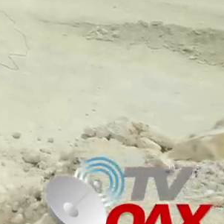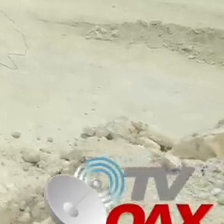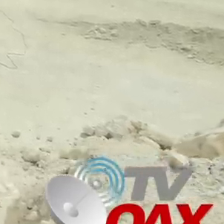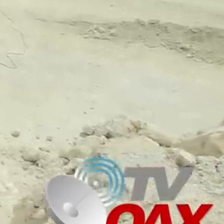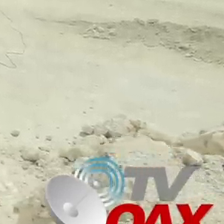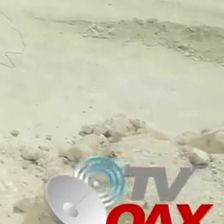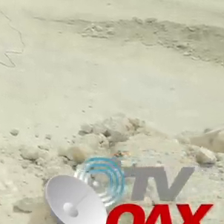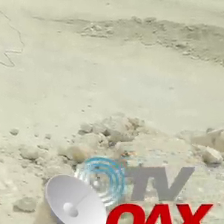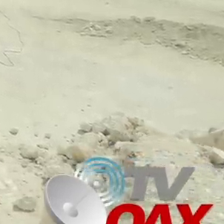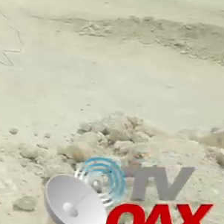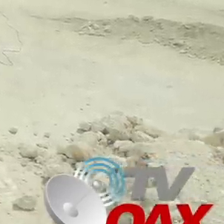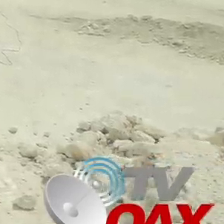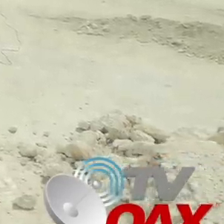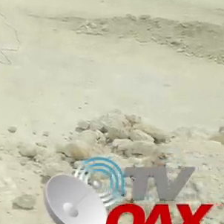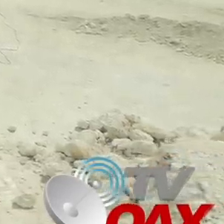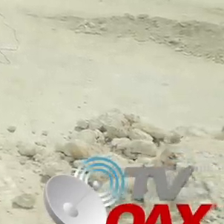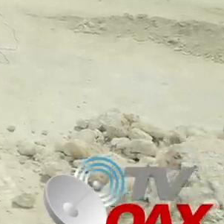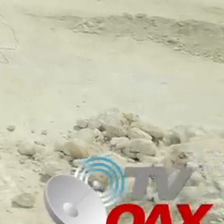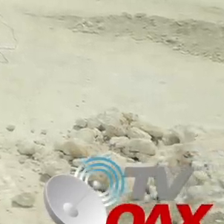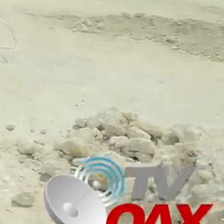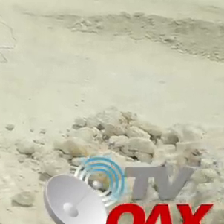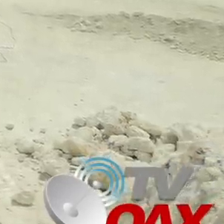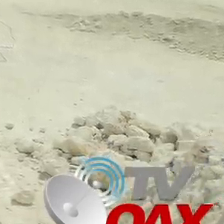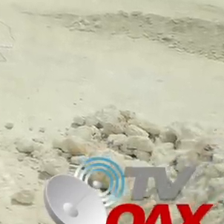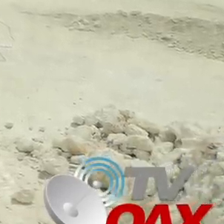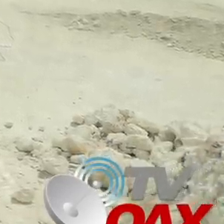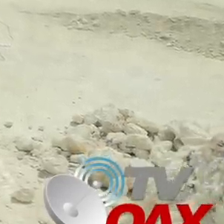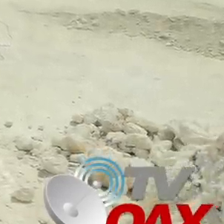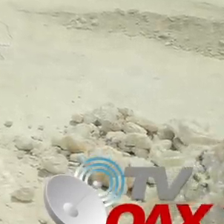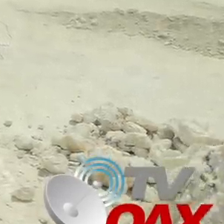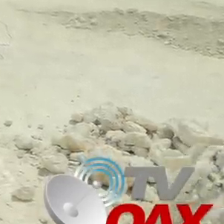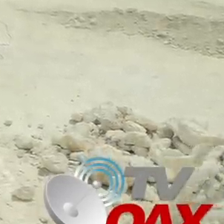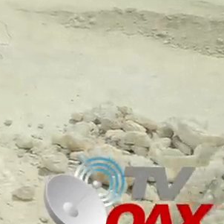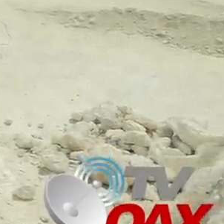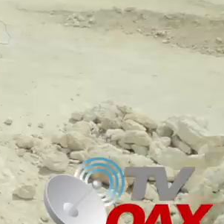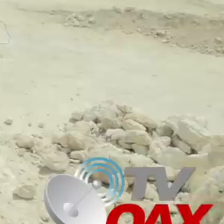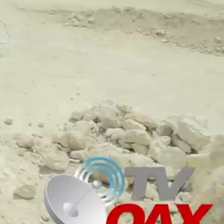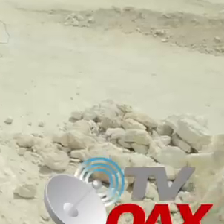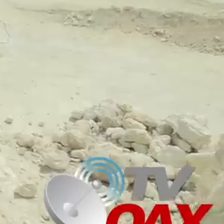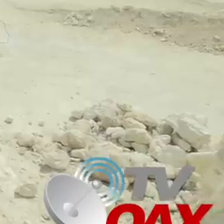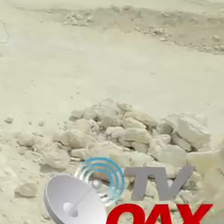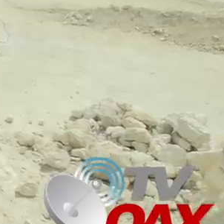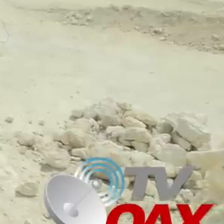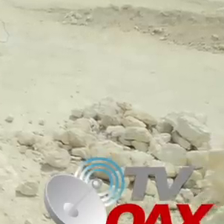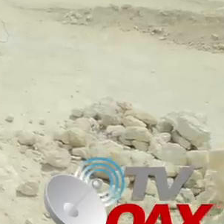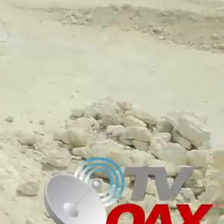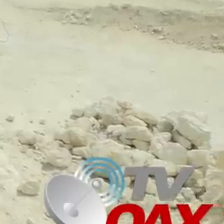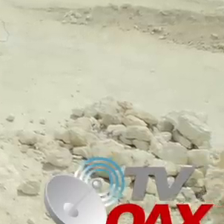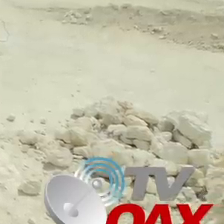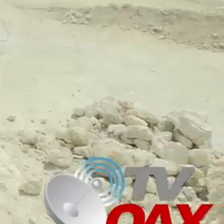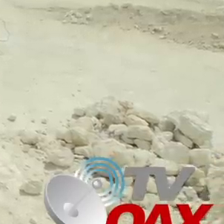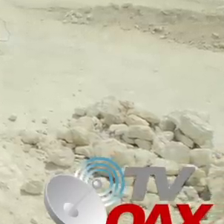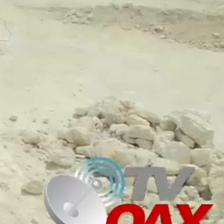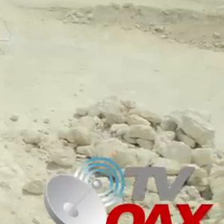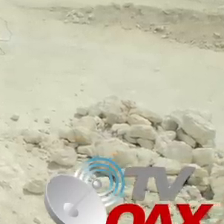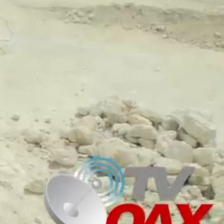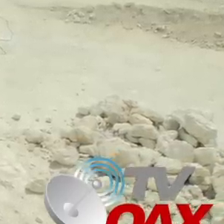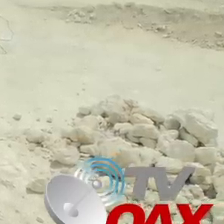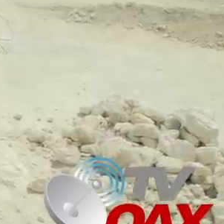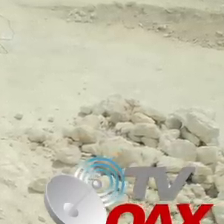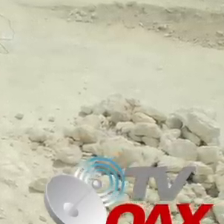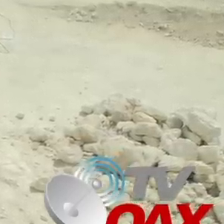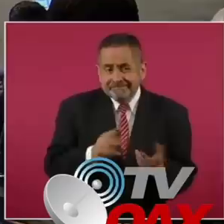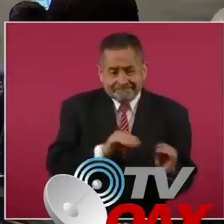Palenque está lleno de cerros. Pues no sirve la piedra.